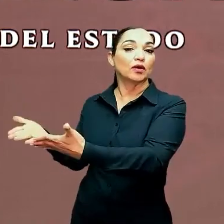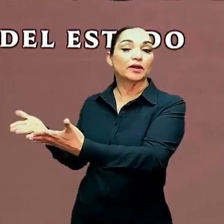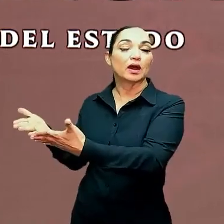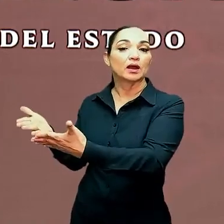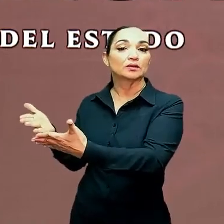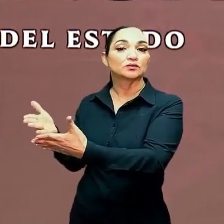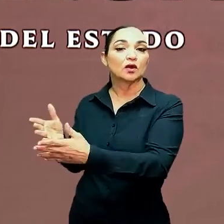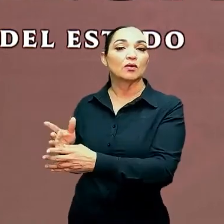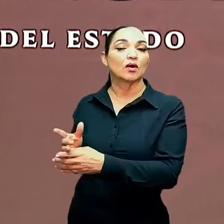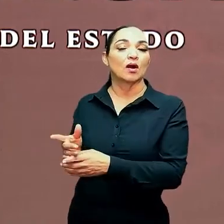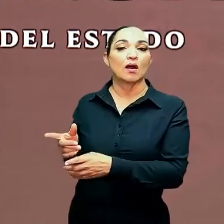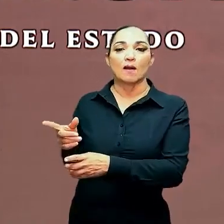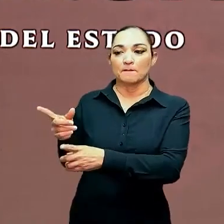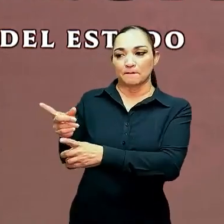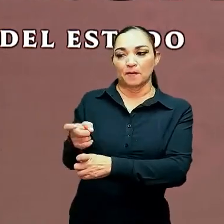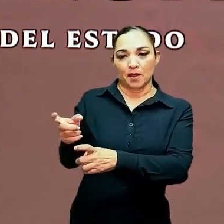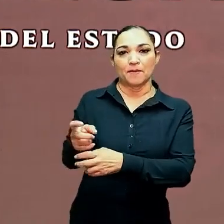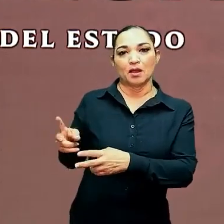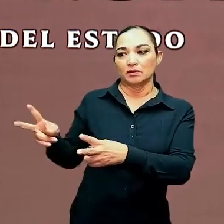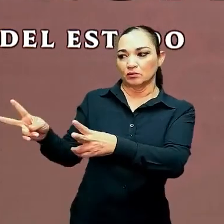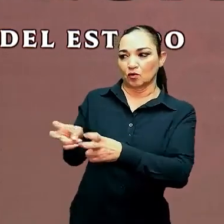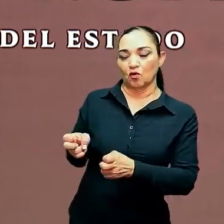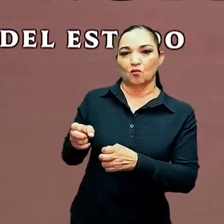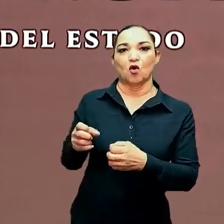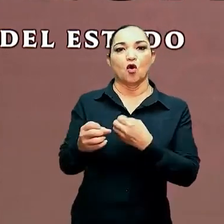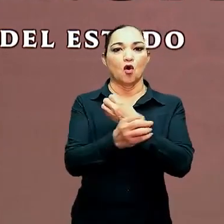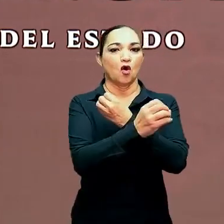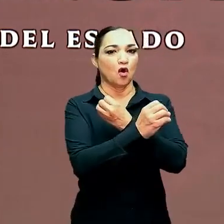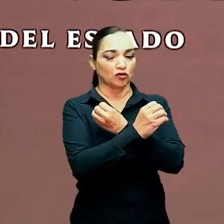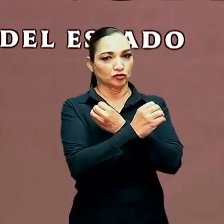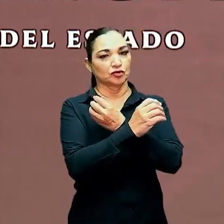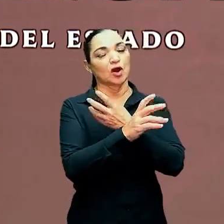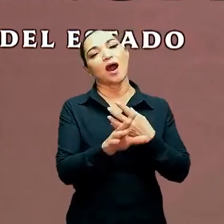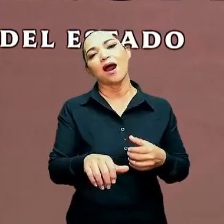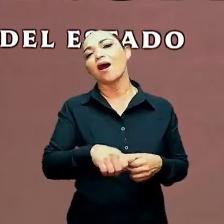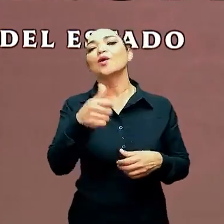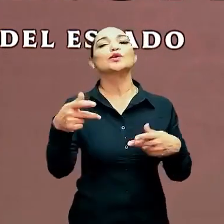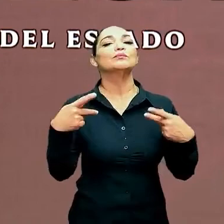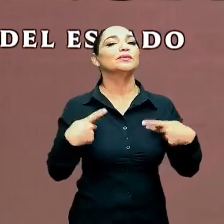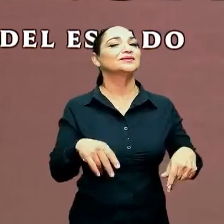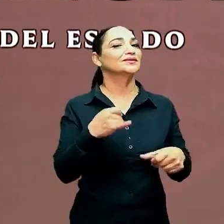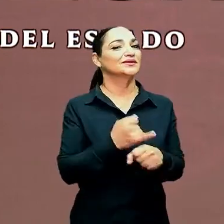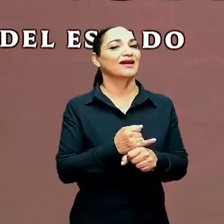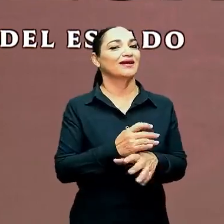asalto el Oxxo y ya no, ya, no, eso es el otro personaje, no, eres tú.